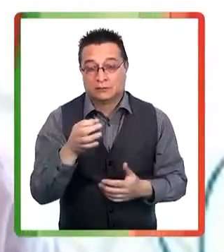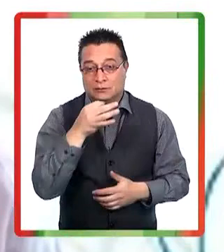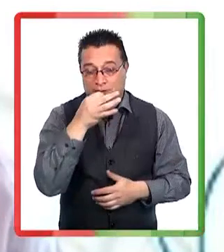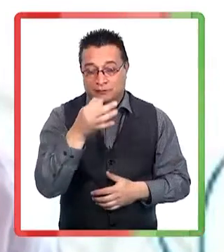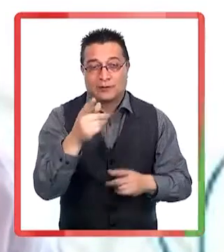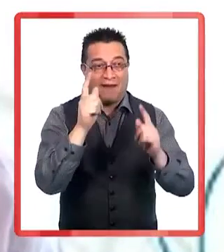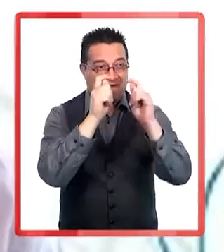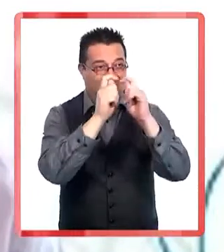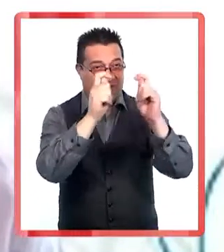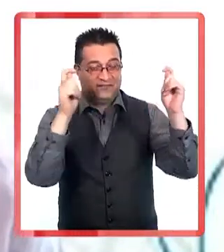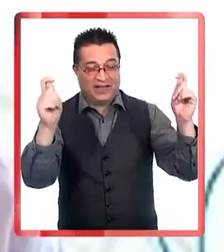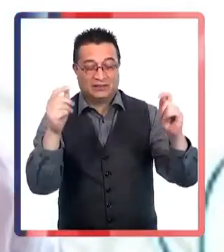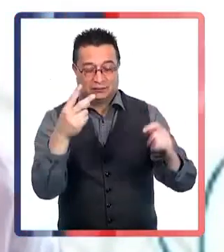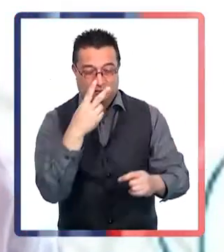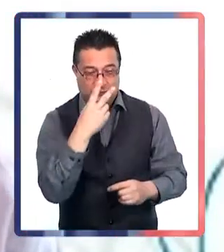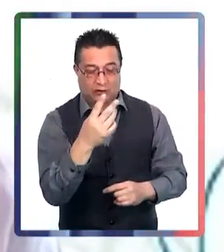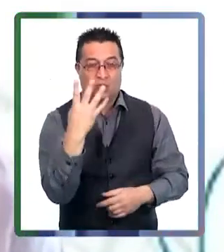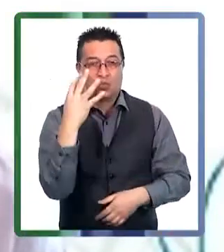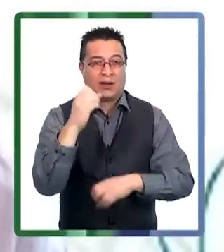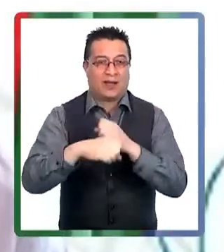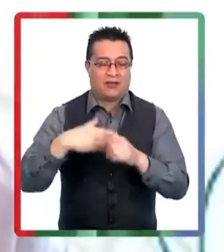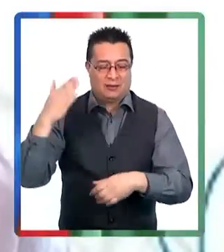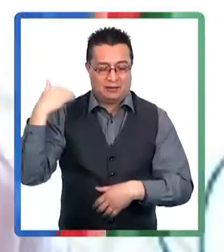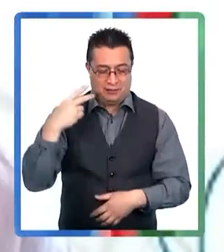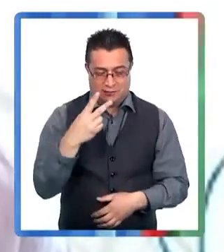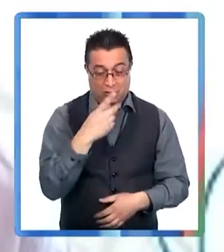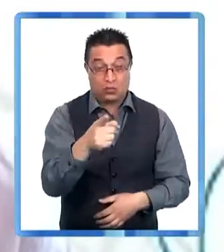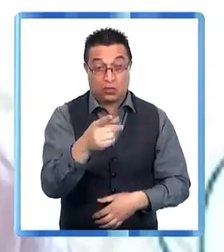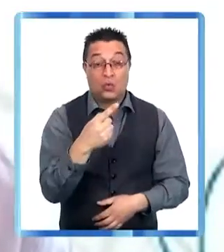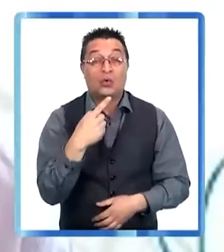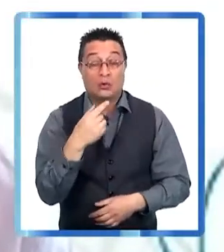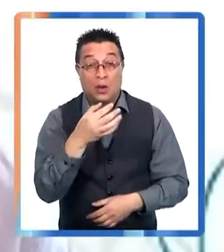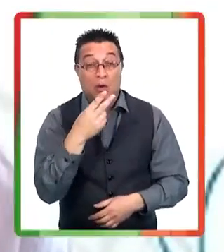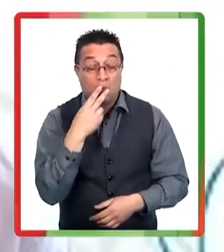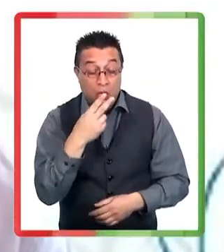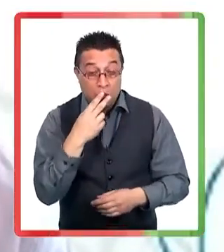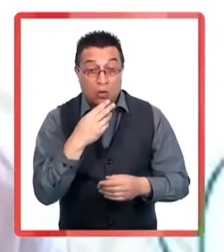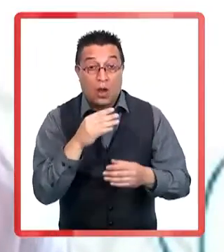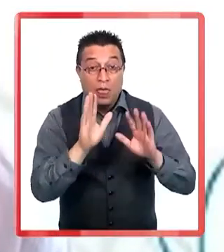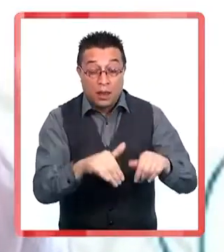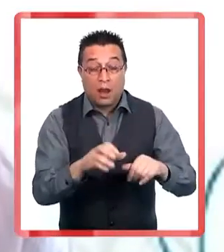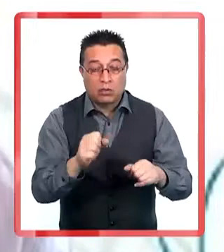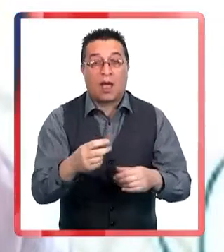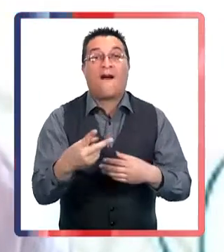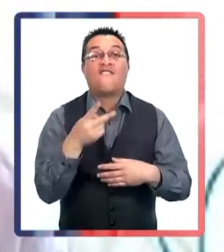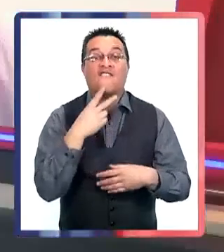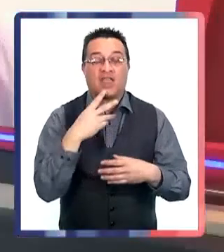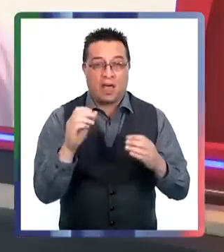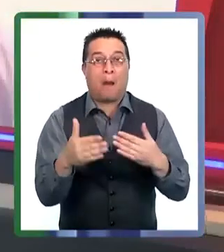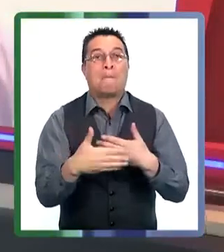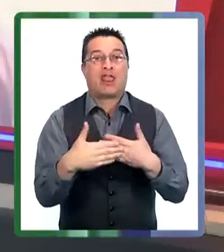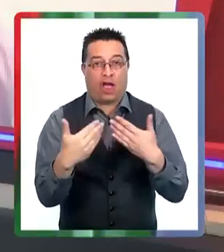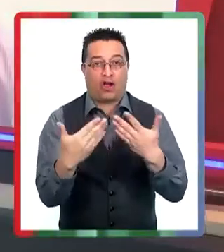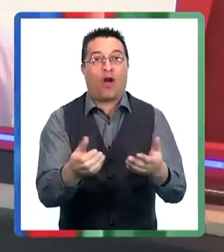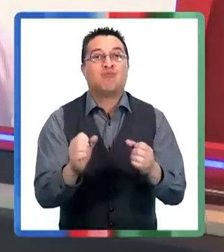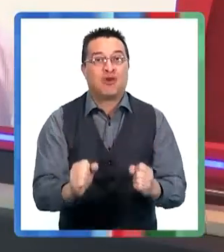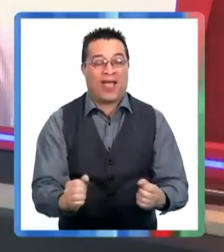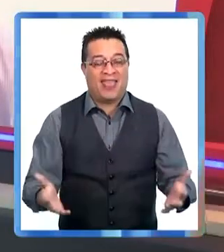decía un afiche que vi hace 40 años atrás, si usted deja de fumar, la vida lo perdona. Eso es tremendamente cierto.